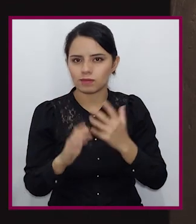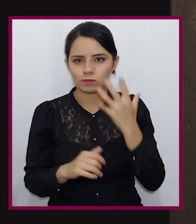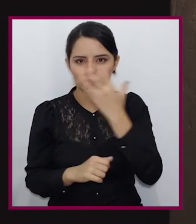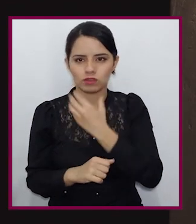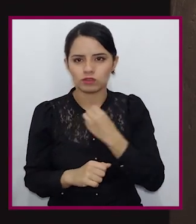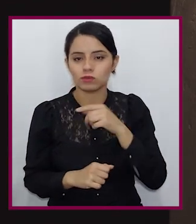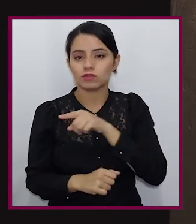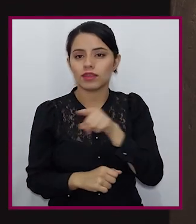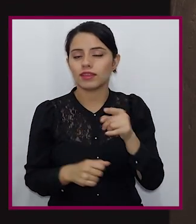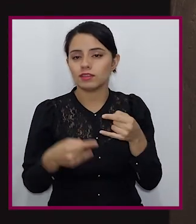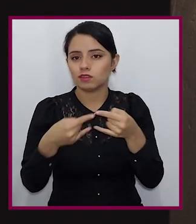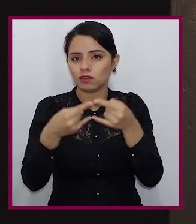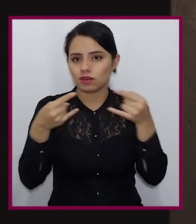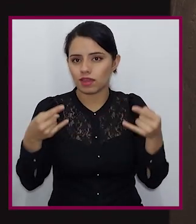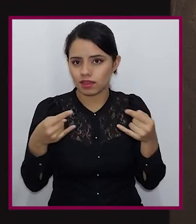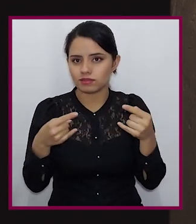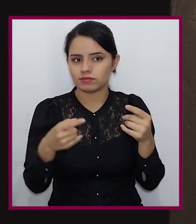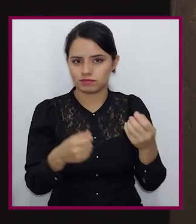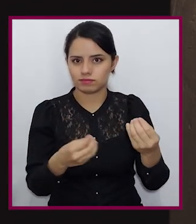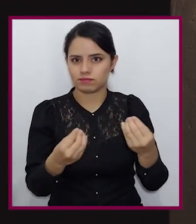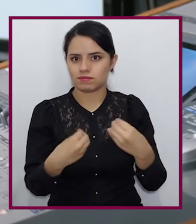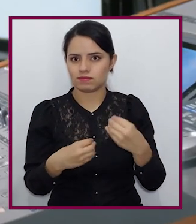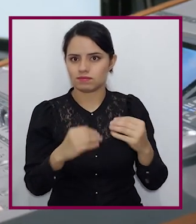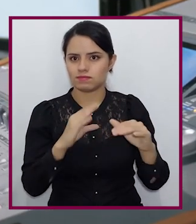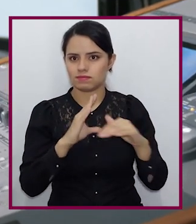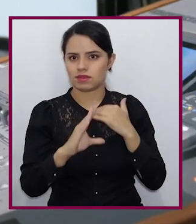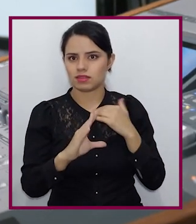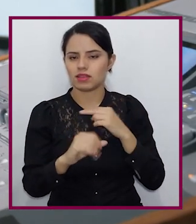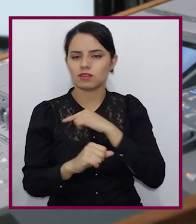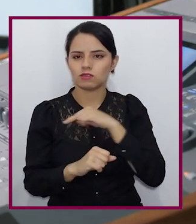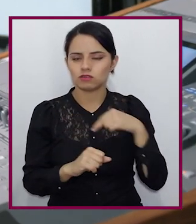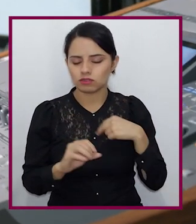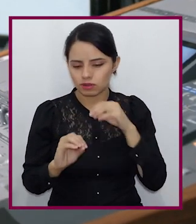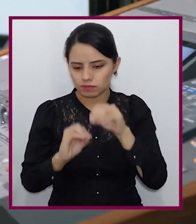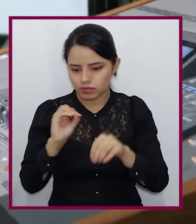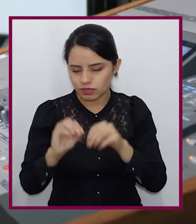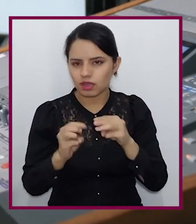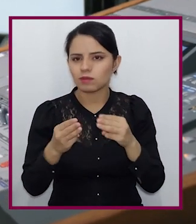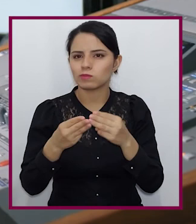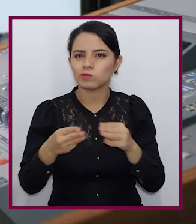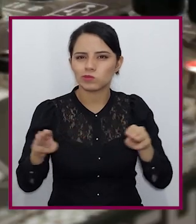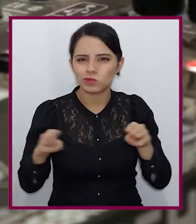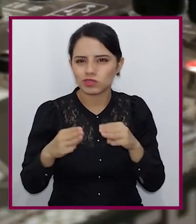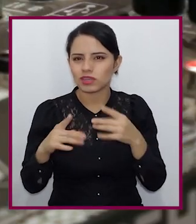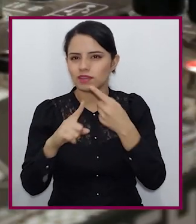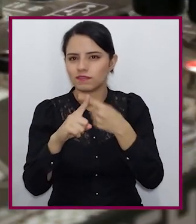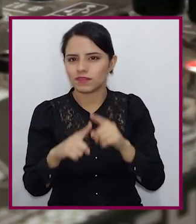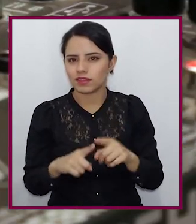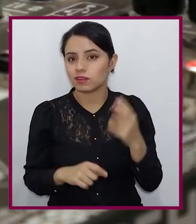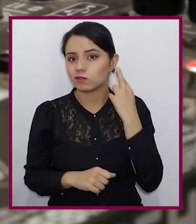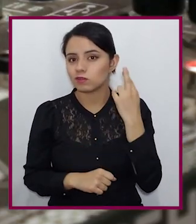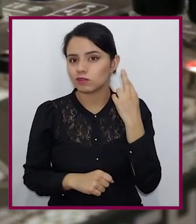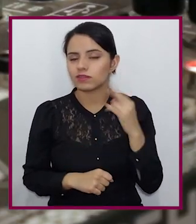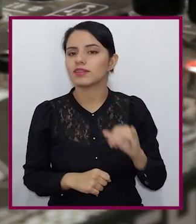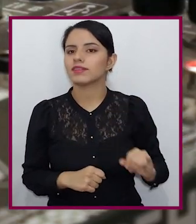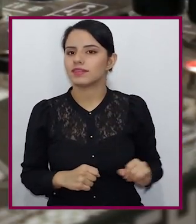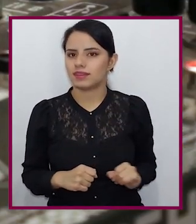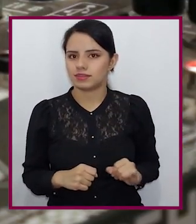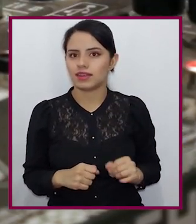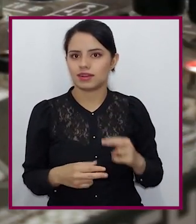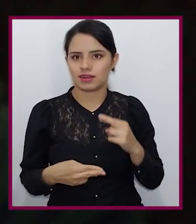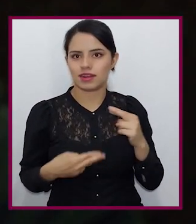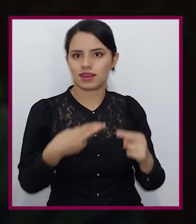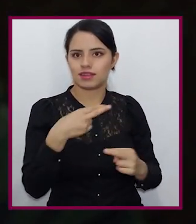sus historias, nosotros le ponemos producción, música, efectos, la hacemos mucho más interesante para escuchar y se